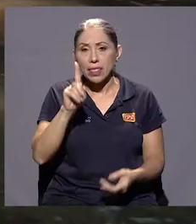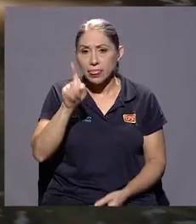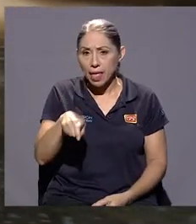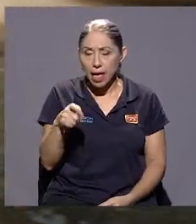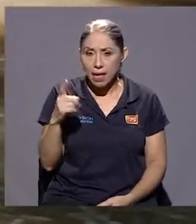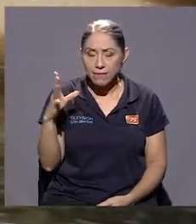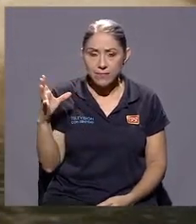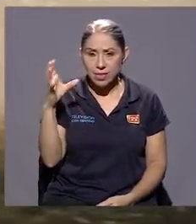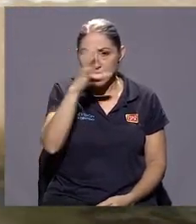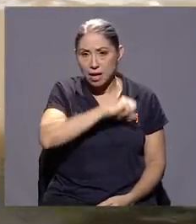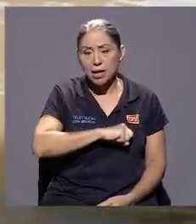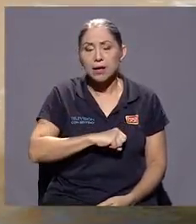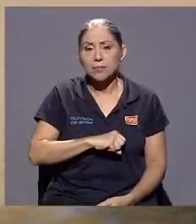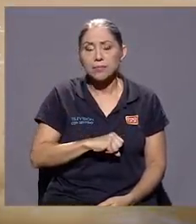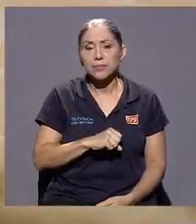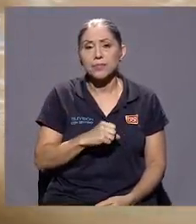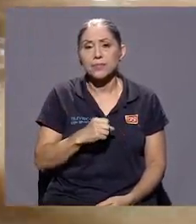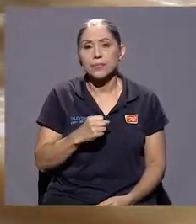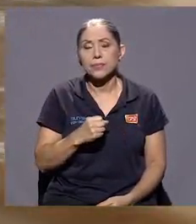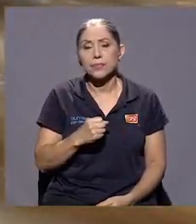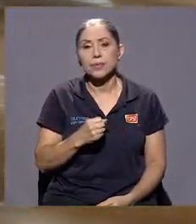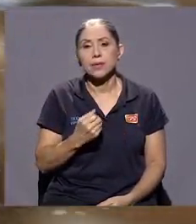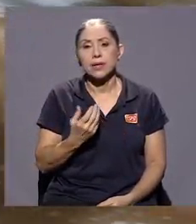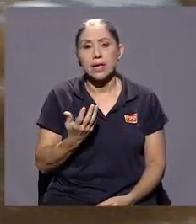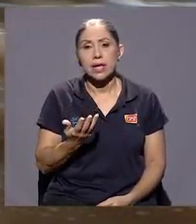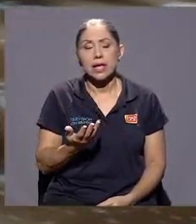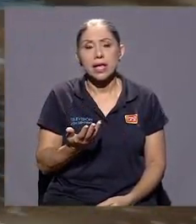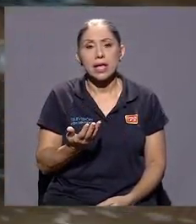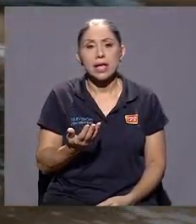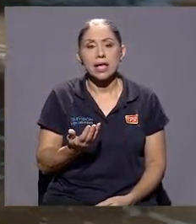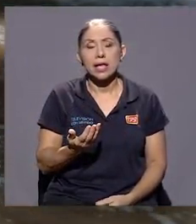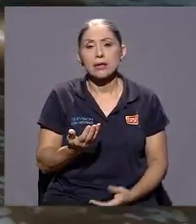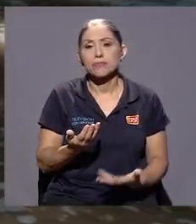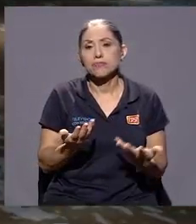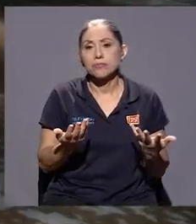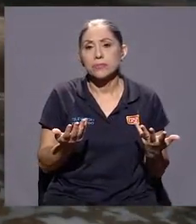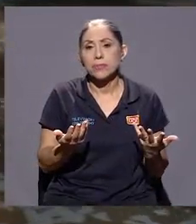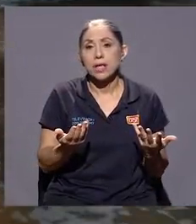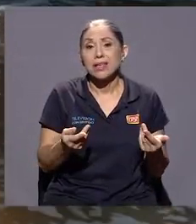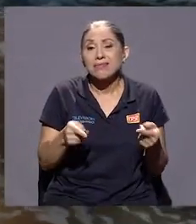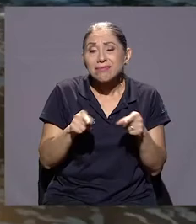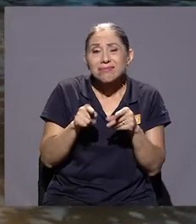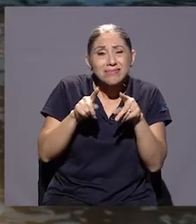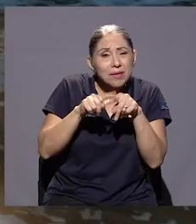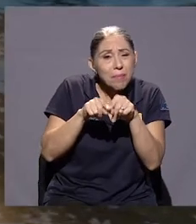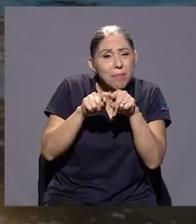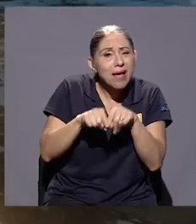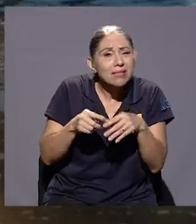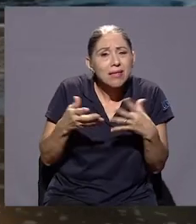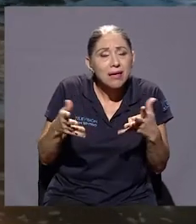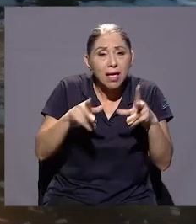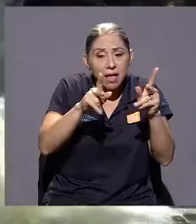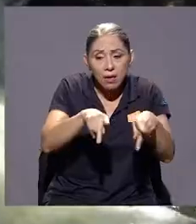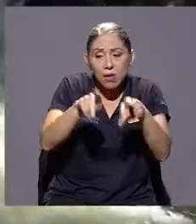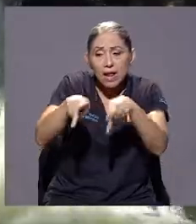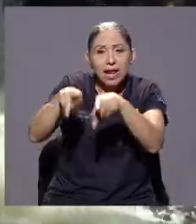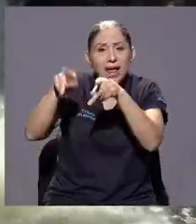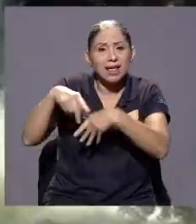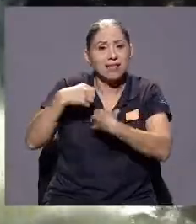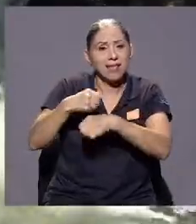visibilizar que el fin de cuentas mucha parte desde las prácticas de la gente pero también